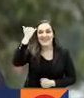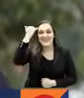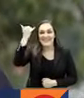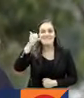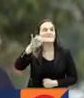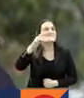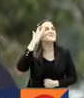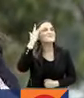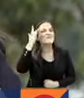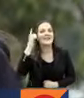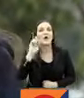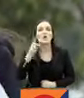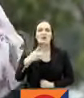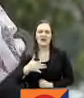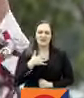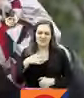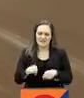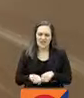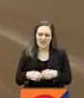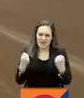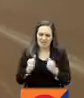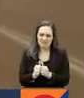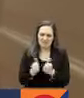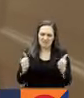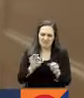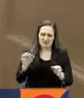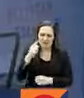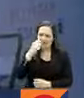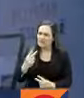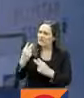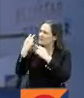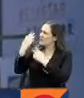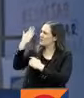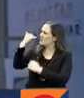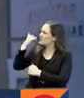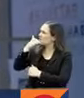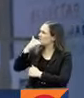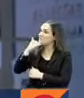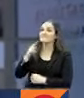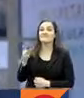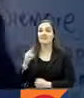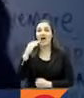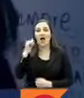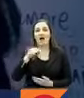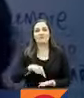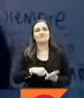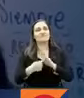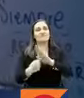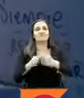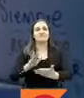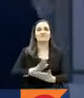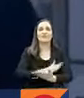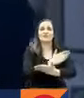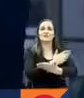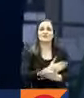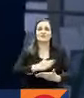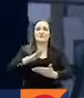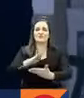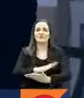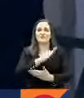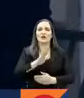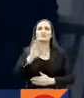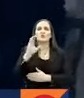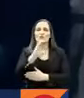cuando uno siente que algo se está dañando, uno acude a los recuerdos. Una canción que define a Chayra como abanderada de la música regional